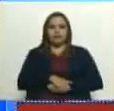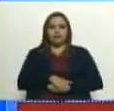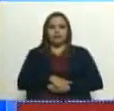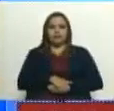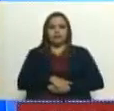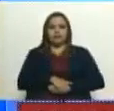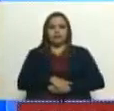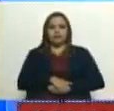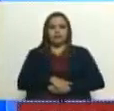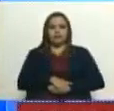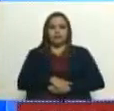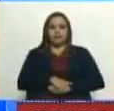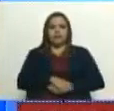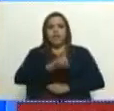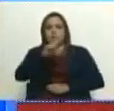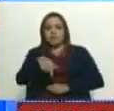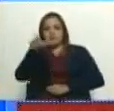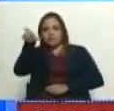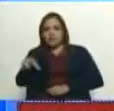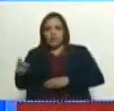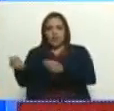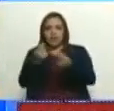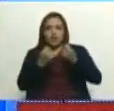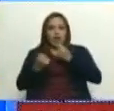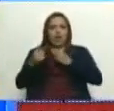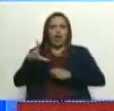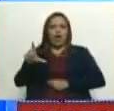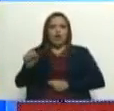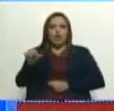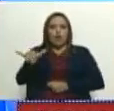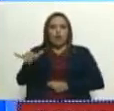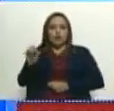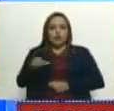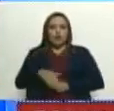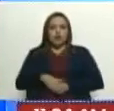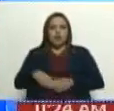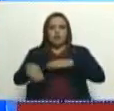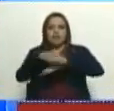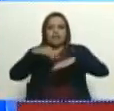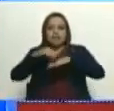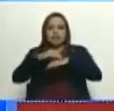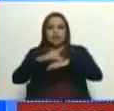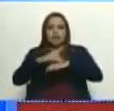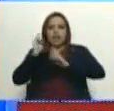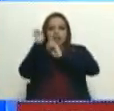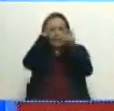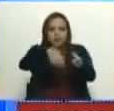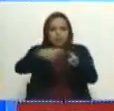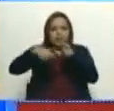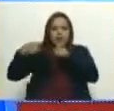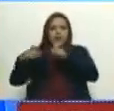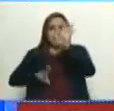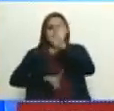Al ciudadano economista Juan Loyo, ministro de Pesca y Acuicultura.